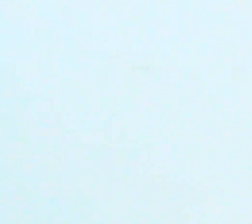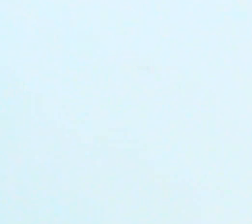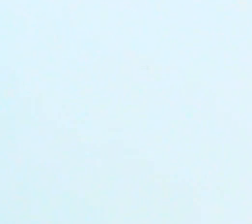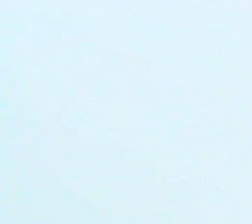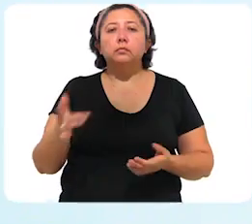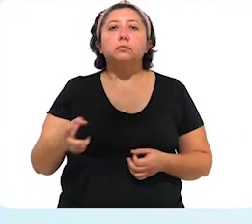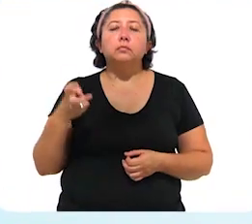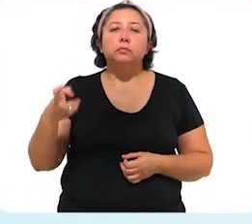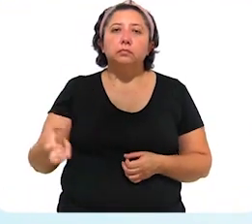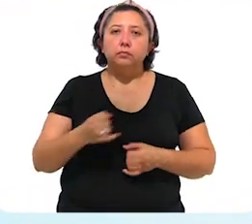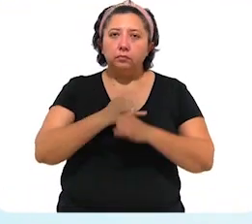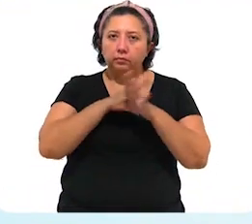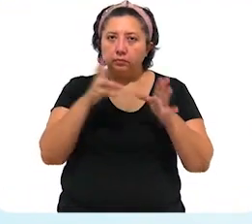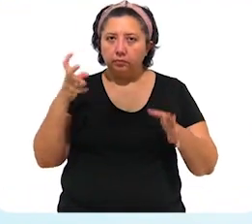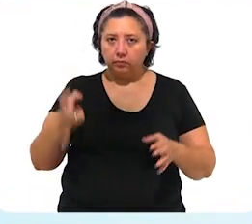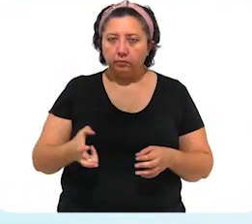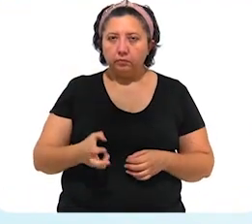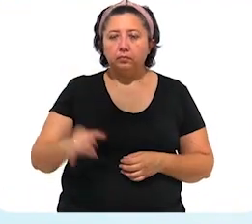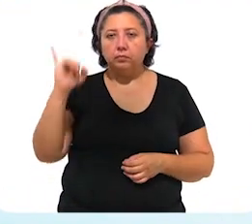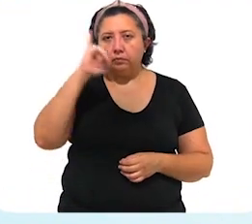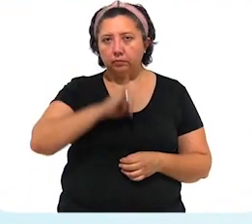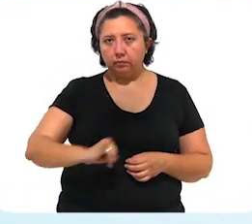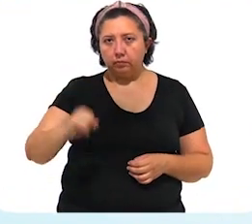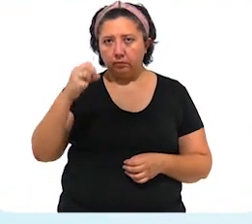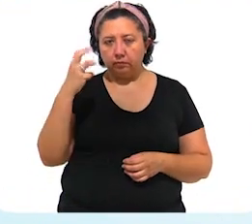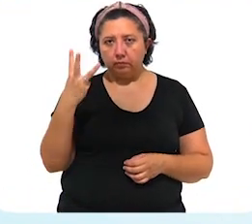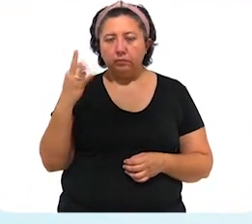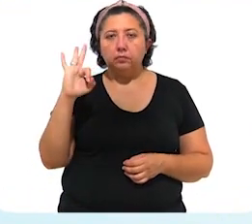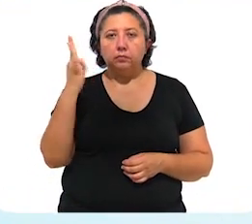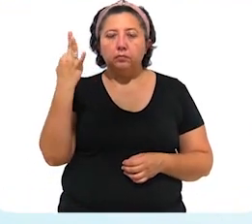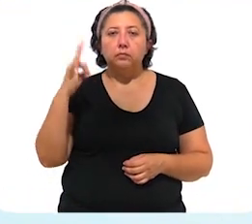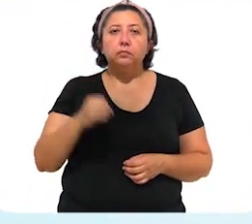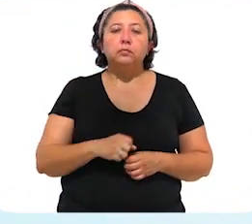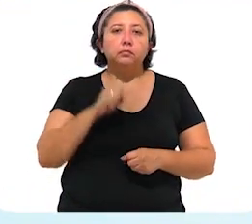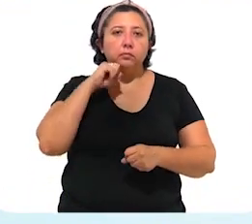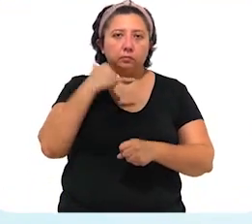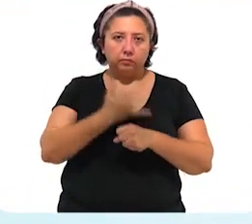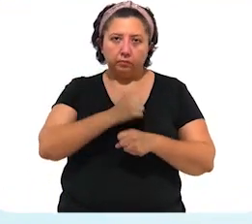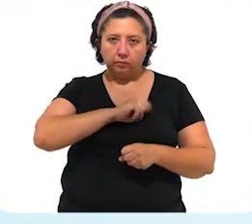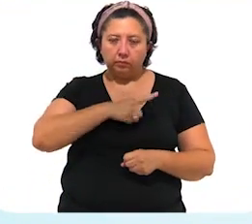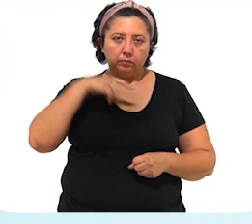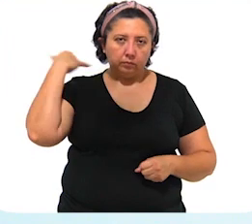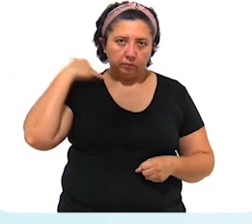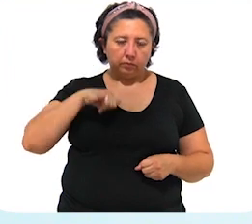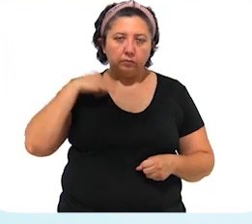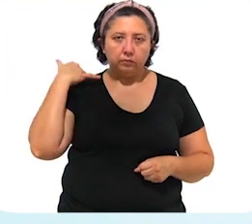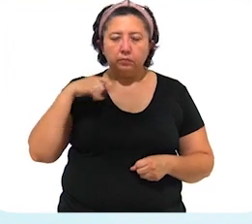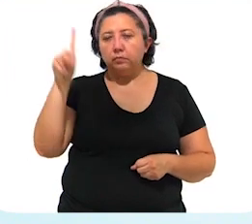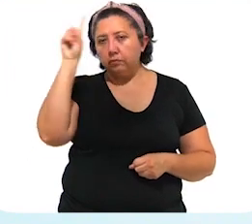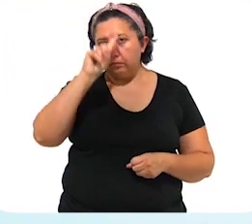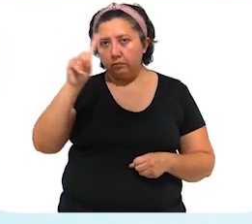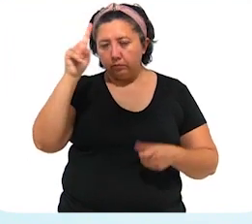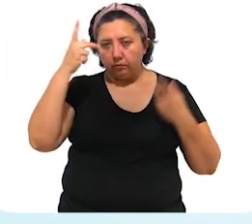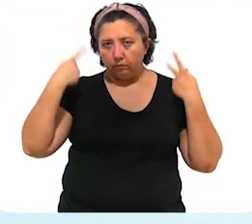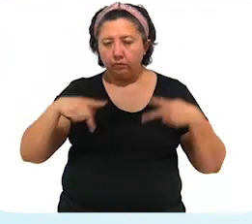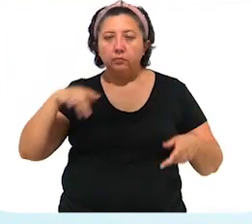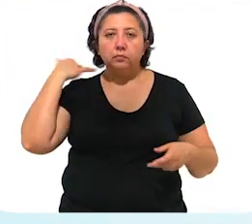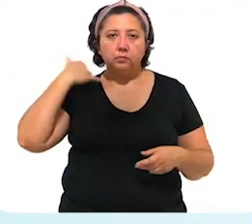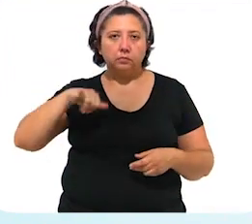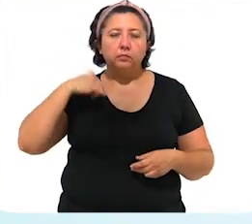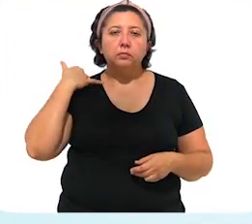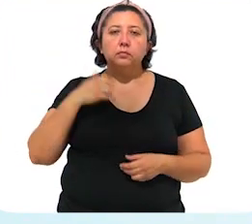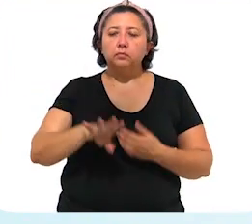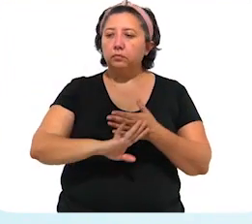gracias este es el parte médico de este jueves 3 de febrero la secretaría de salud de yucatán recomienda a la población yucateca